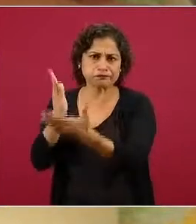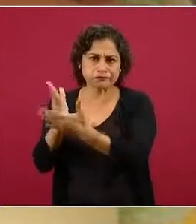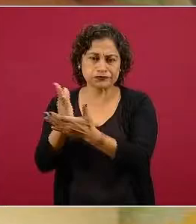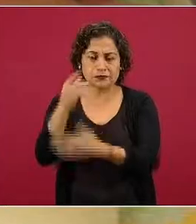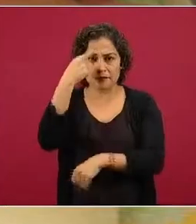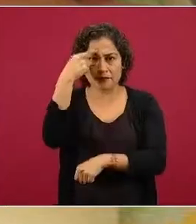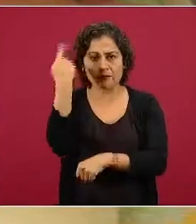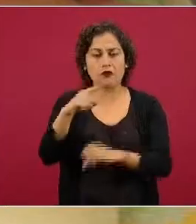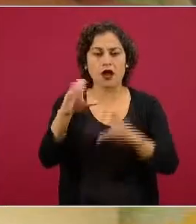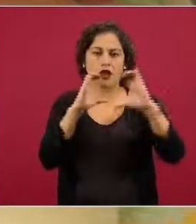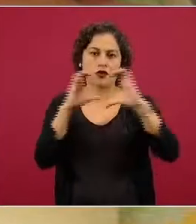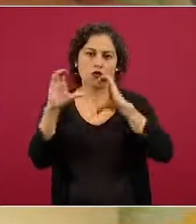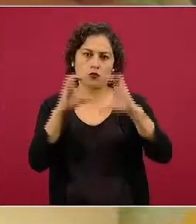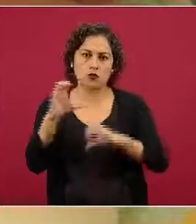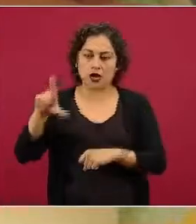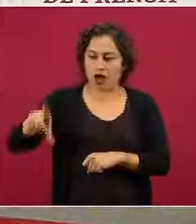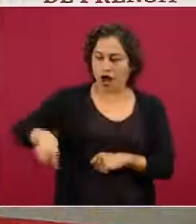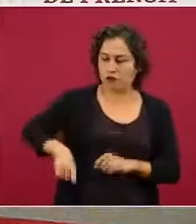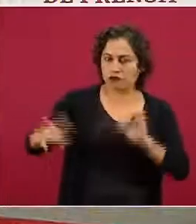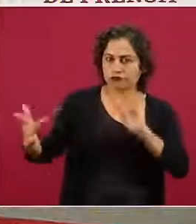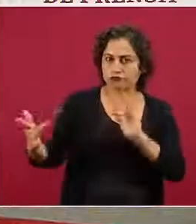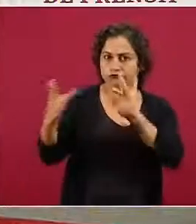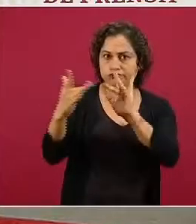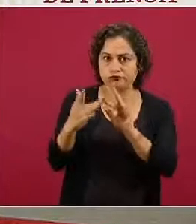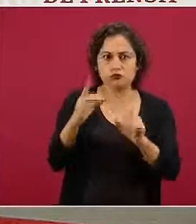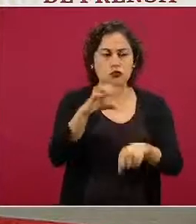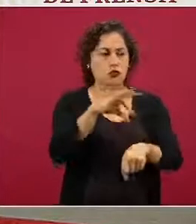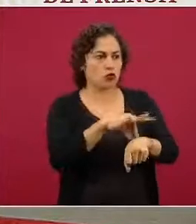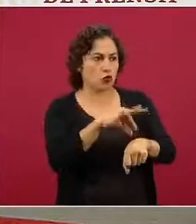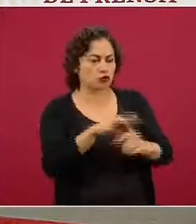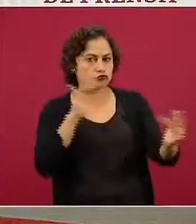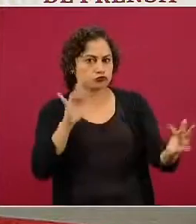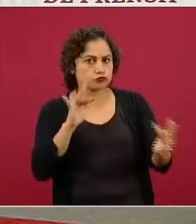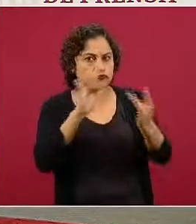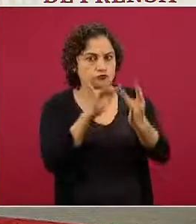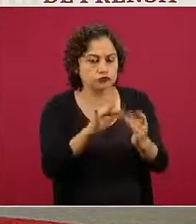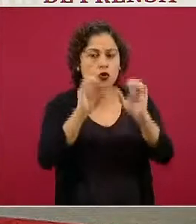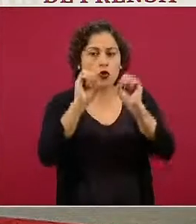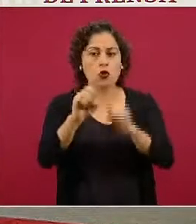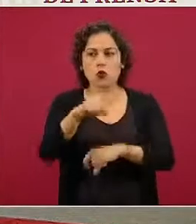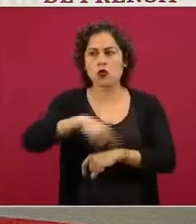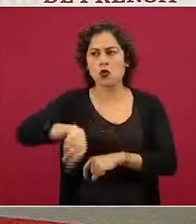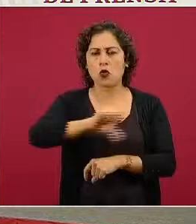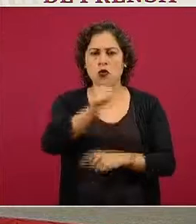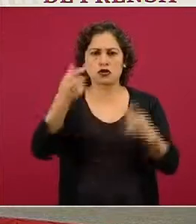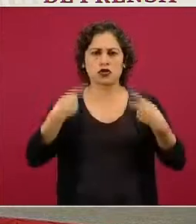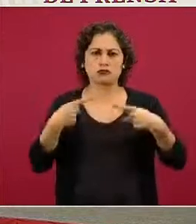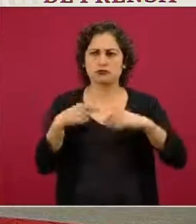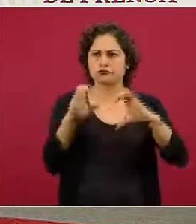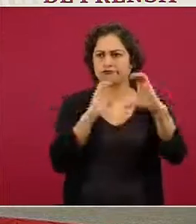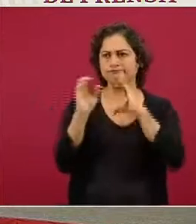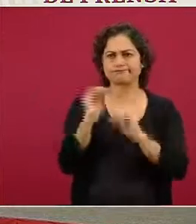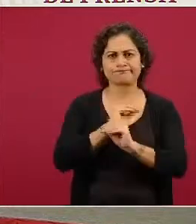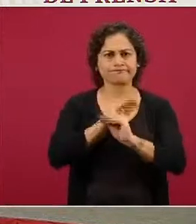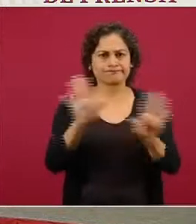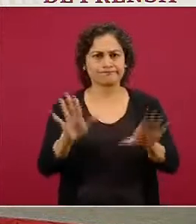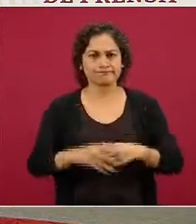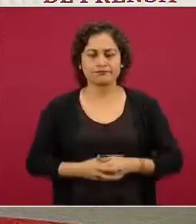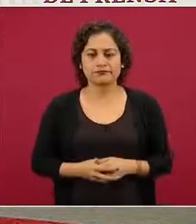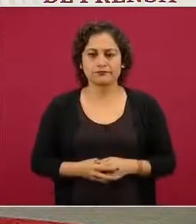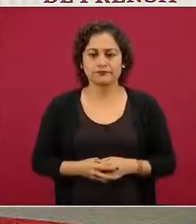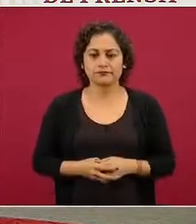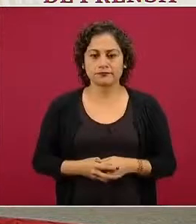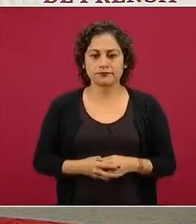para comunicarse con su gobierno, con su médica, con su médico o con cualquier otra persona.